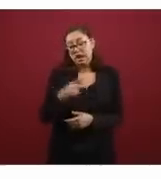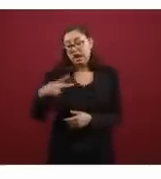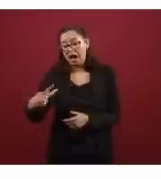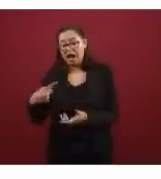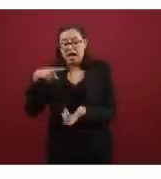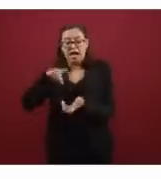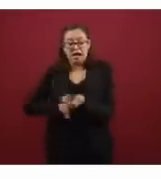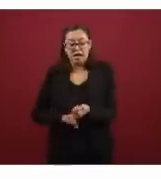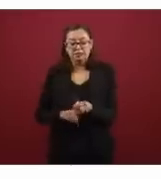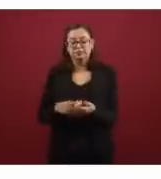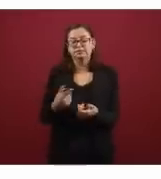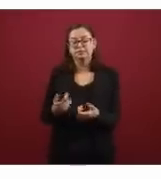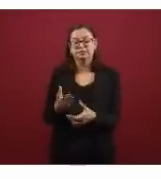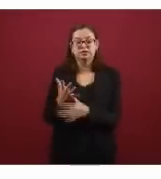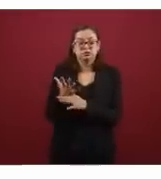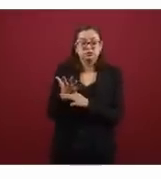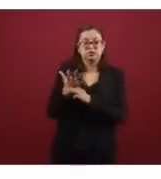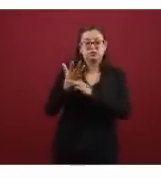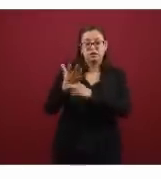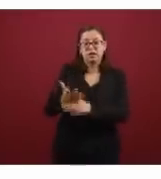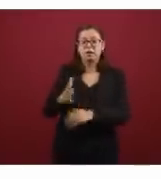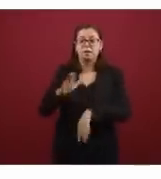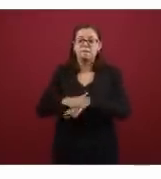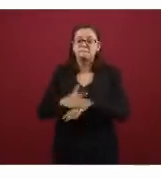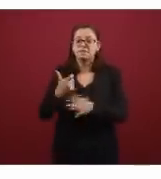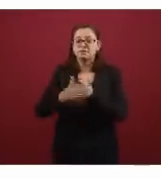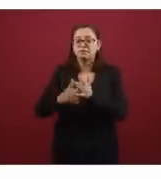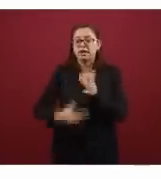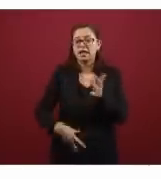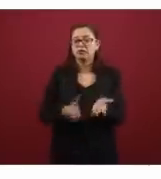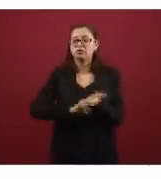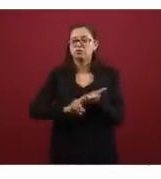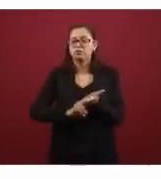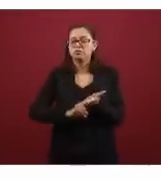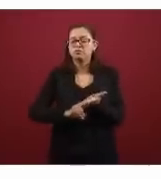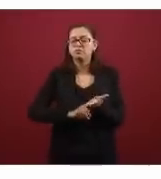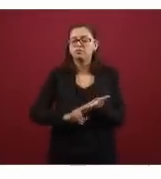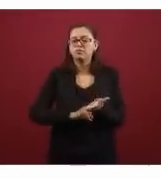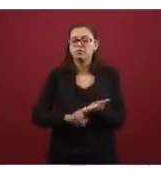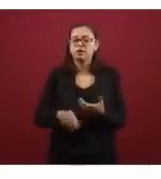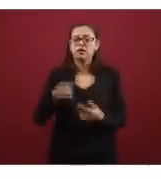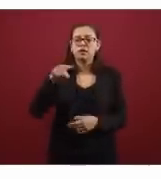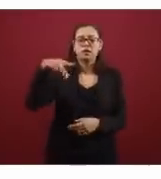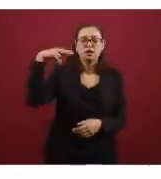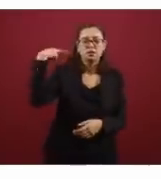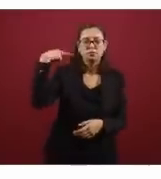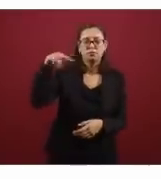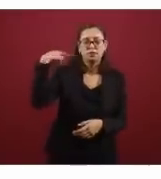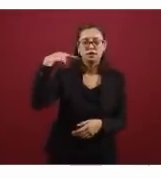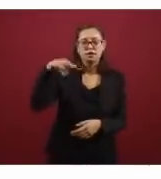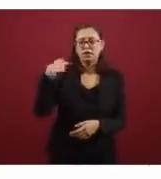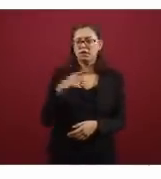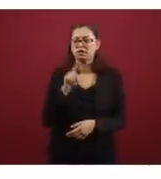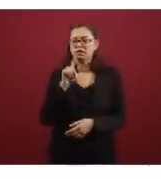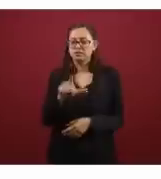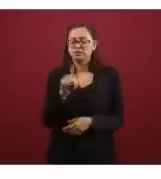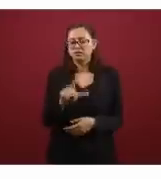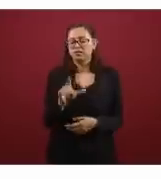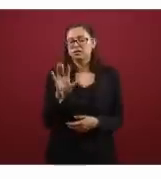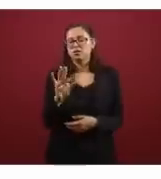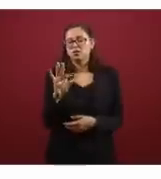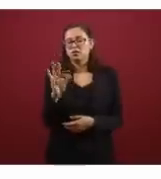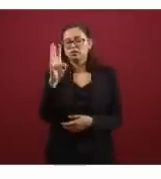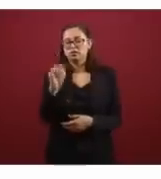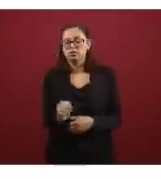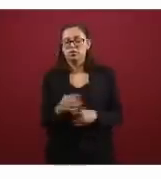precio más barato para la gasolina regular lo encontramos en Coatzacoalcos, Veracruz, a 17 pesos con